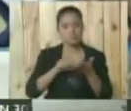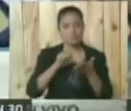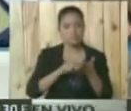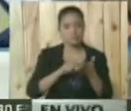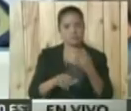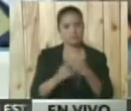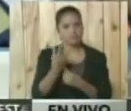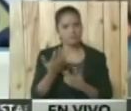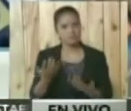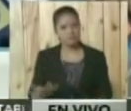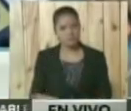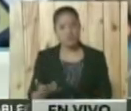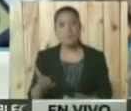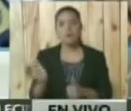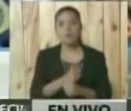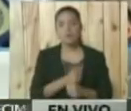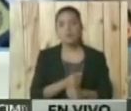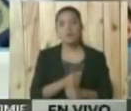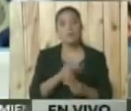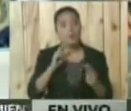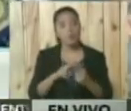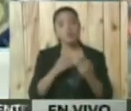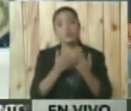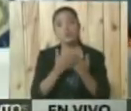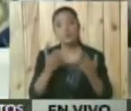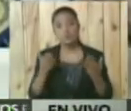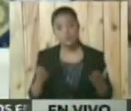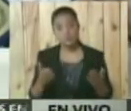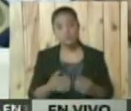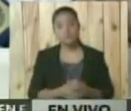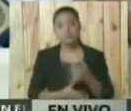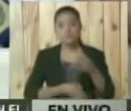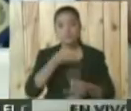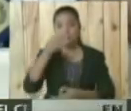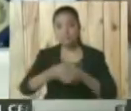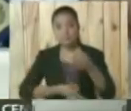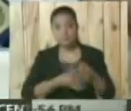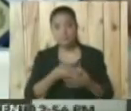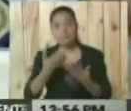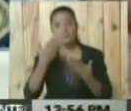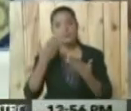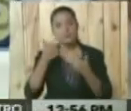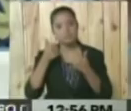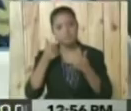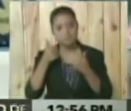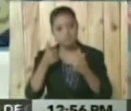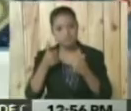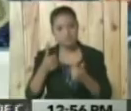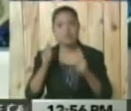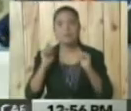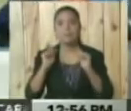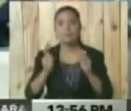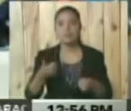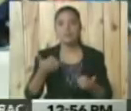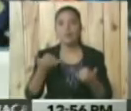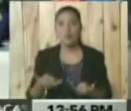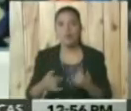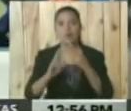autorización, para encontrarnos con ustedes y señalar que saludamos que se esté comenzando a hacer